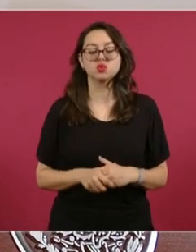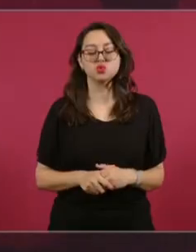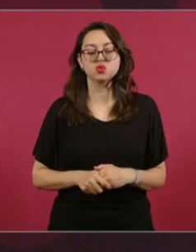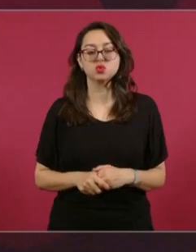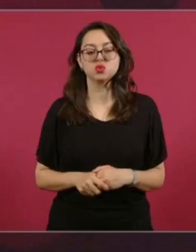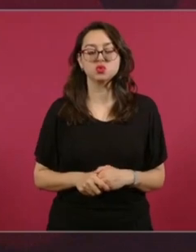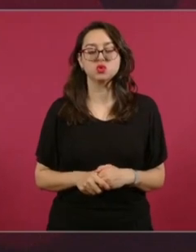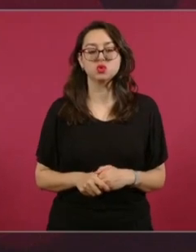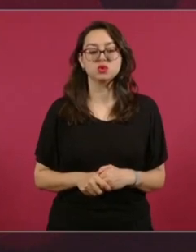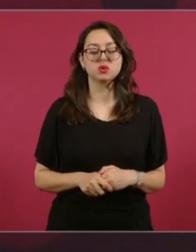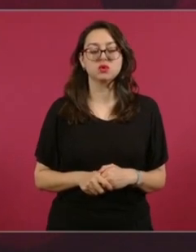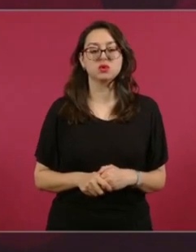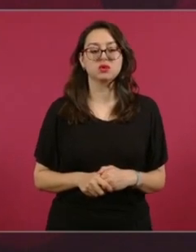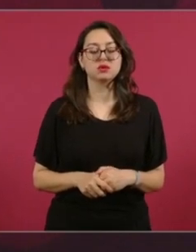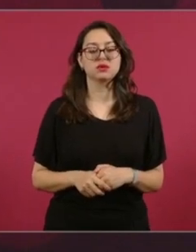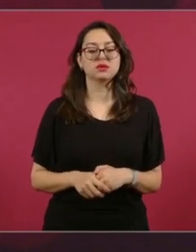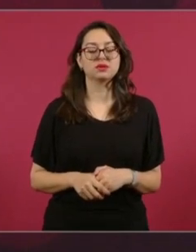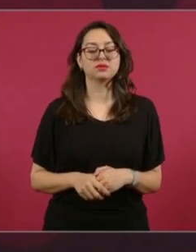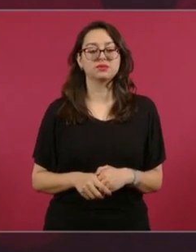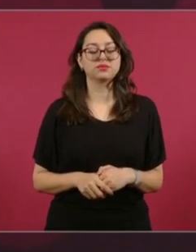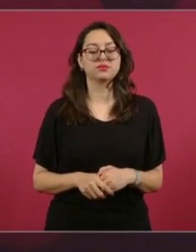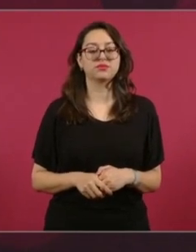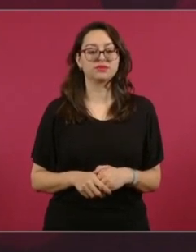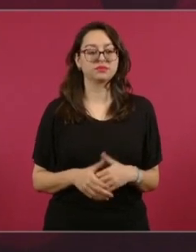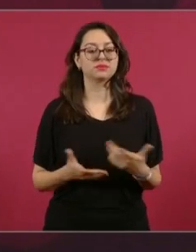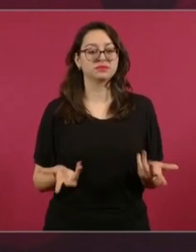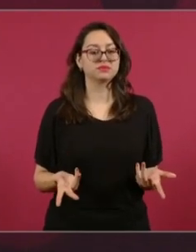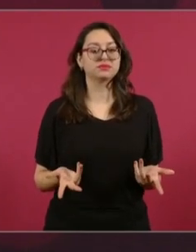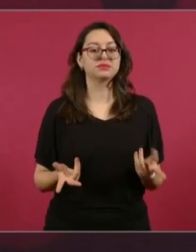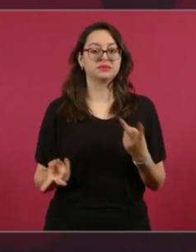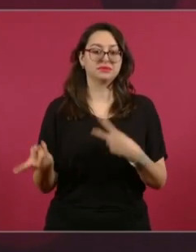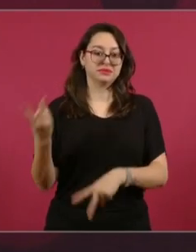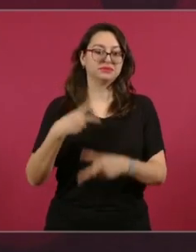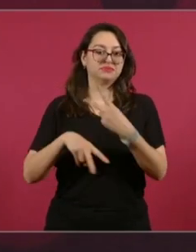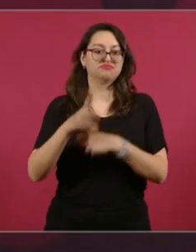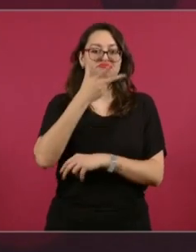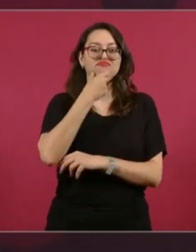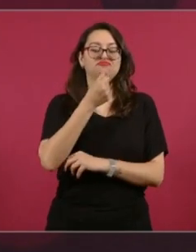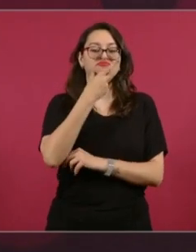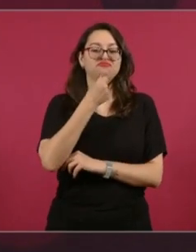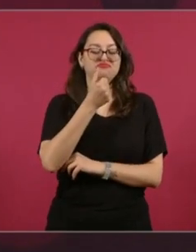y viene a ese foro Vargas Llosa,